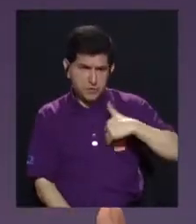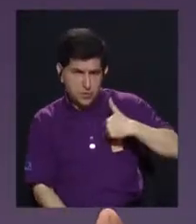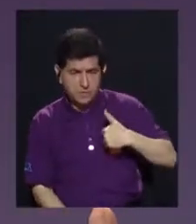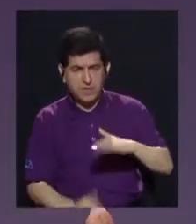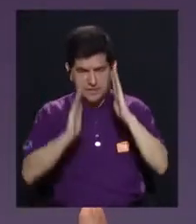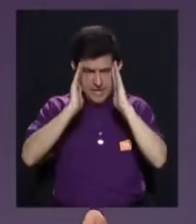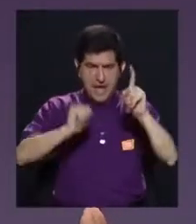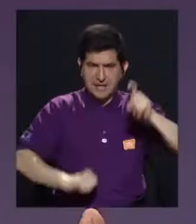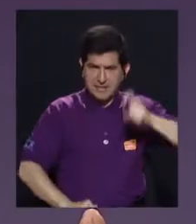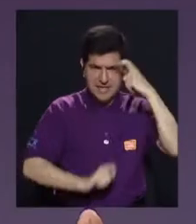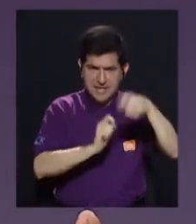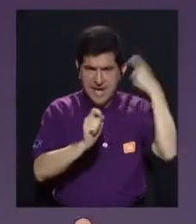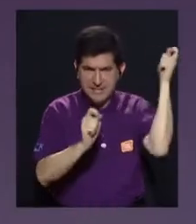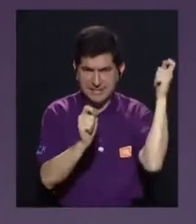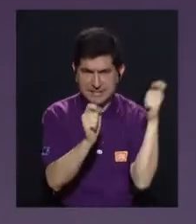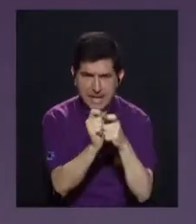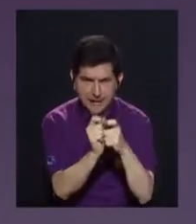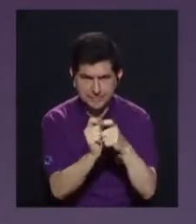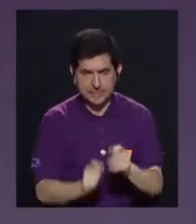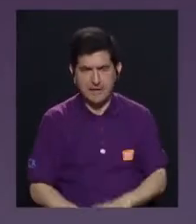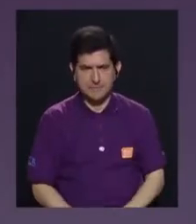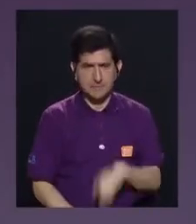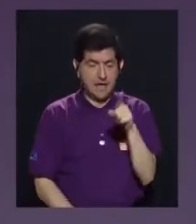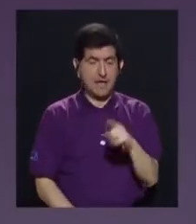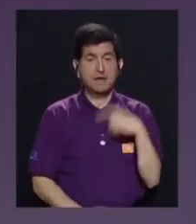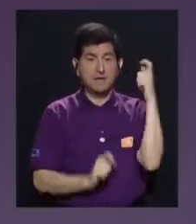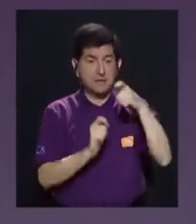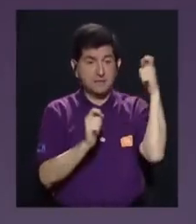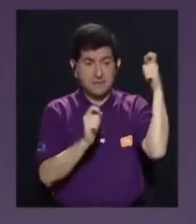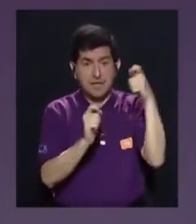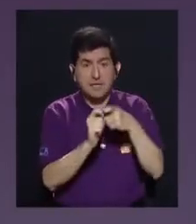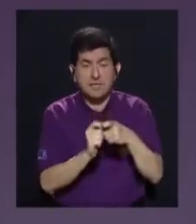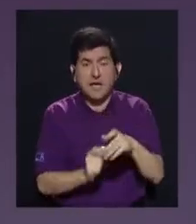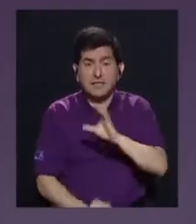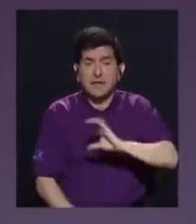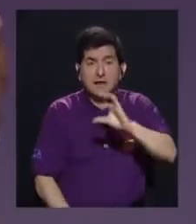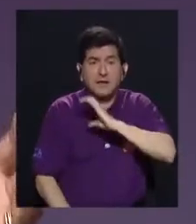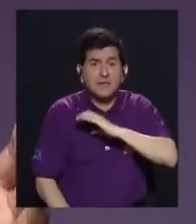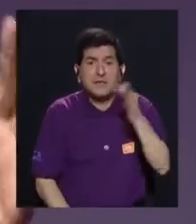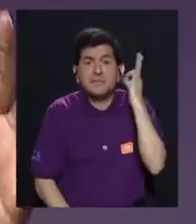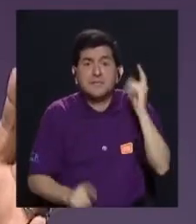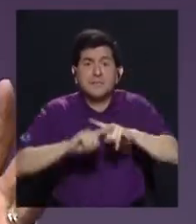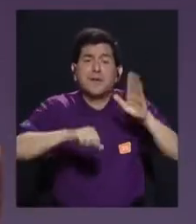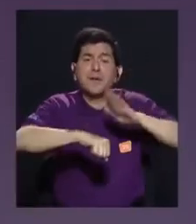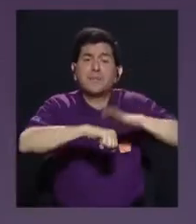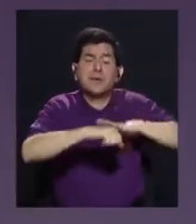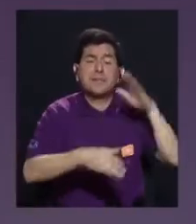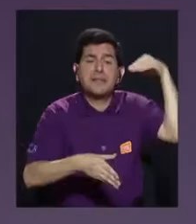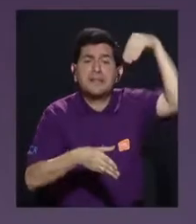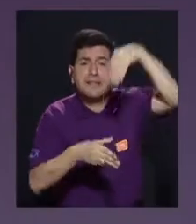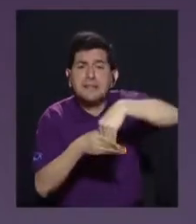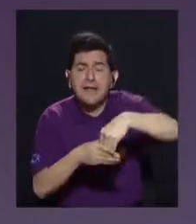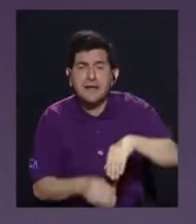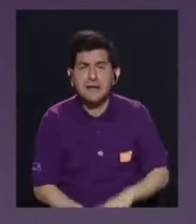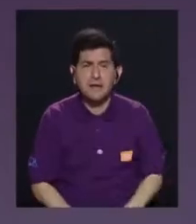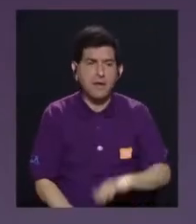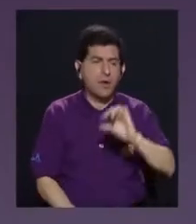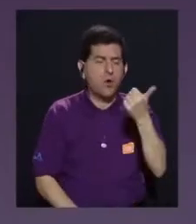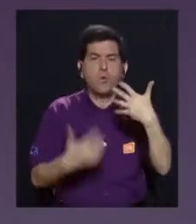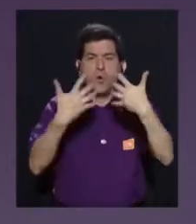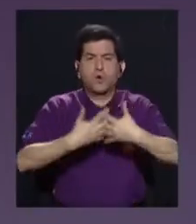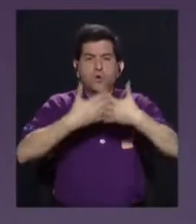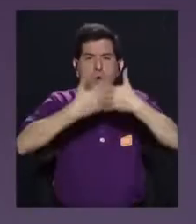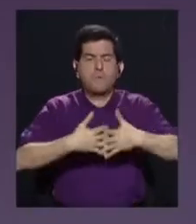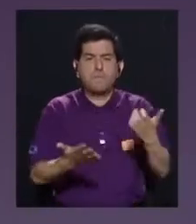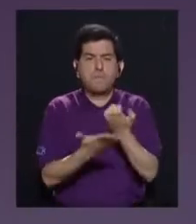atiendan necesidades específicas que son propias de las mujeres pero que nos permitan insertar nos como el otro motor de la economía